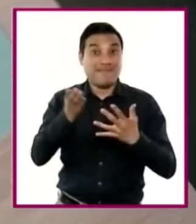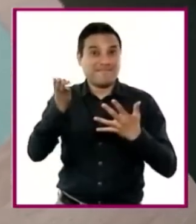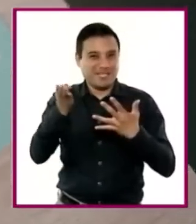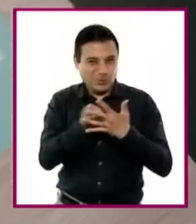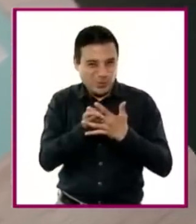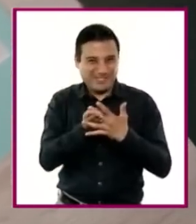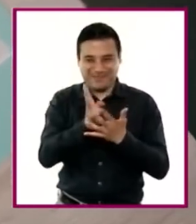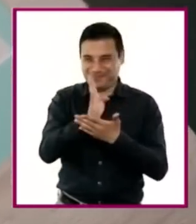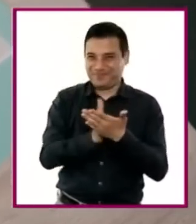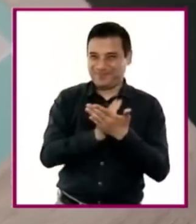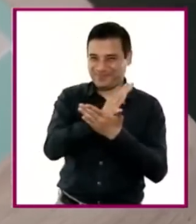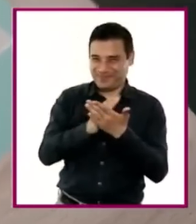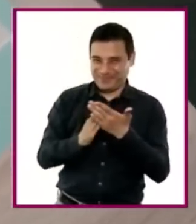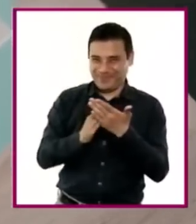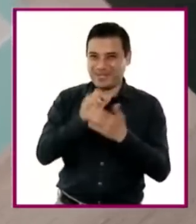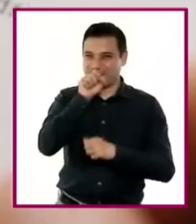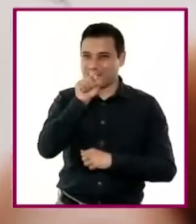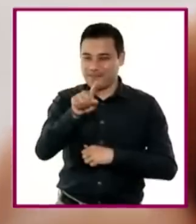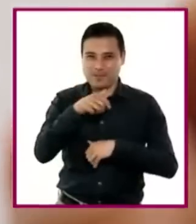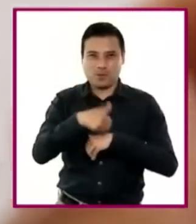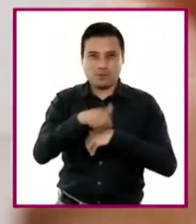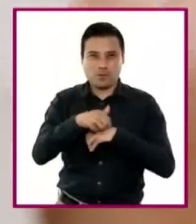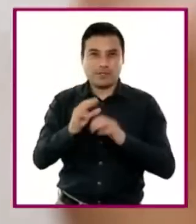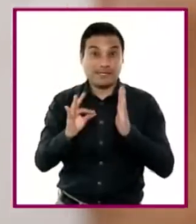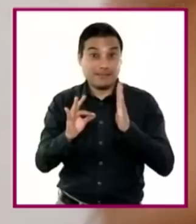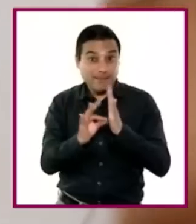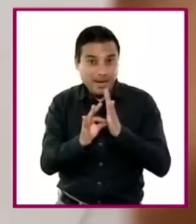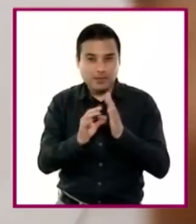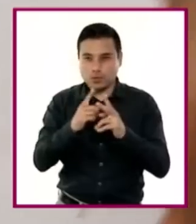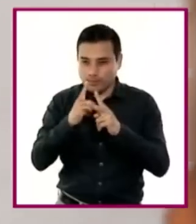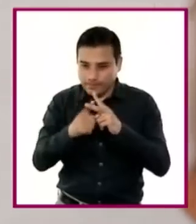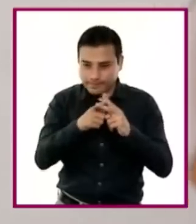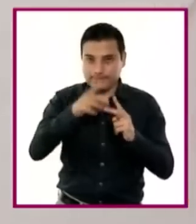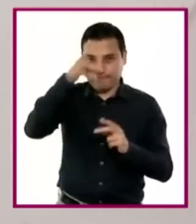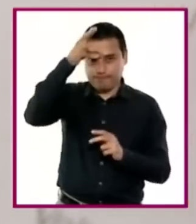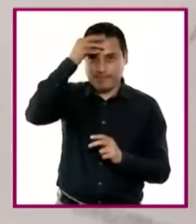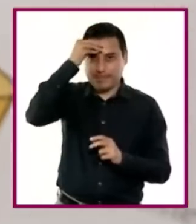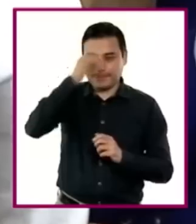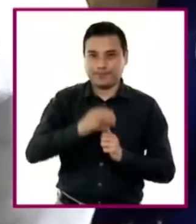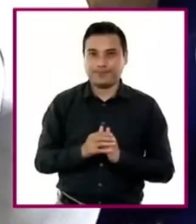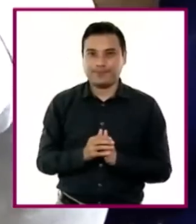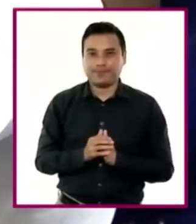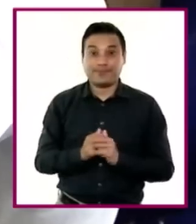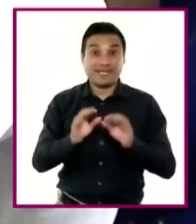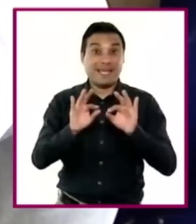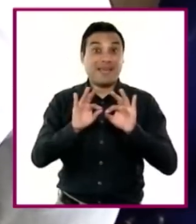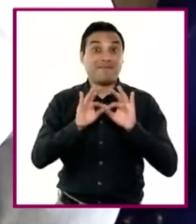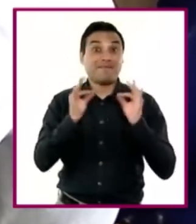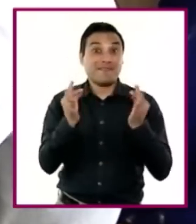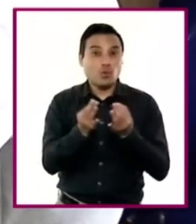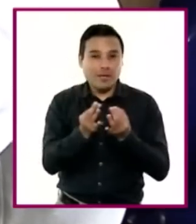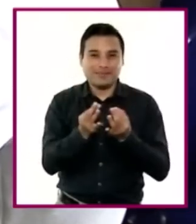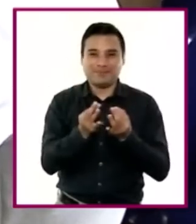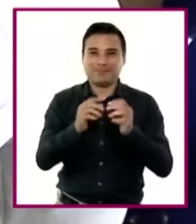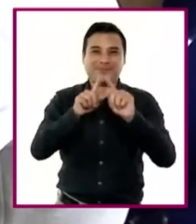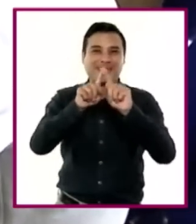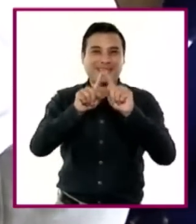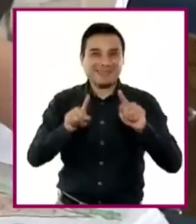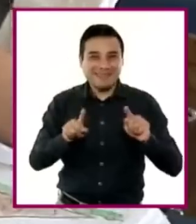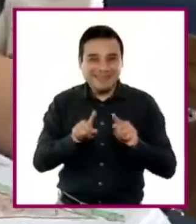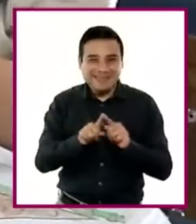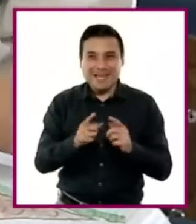decimales y sus operaciones las figuras geométricas en particular los triángulos y cuadriláteros